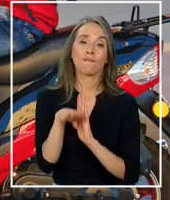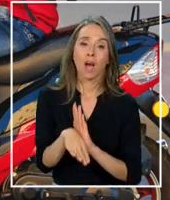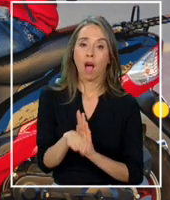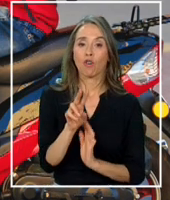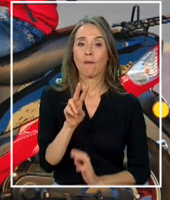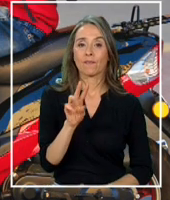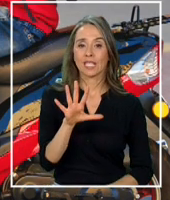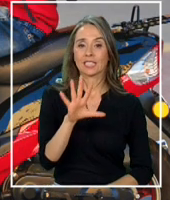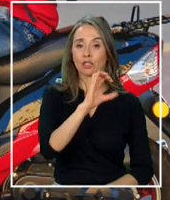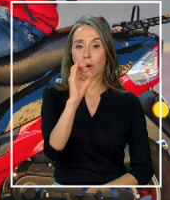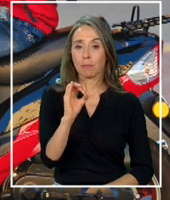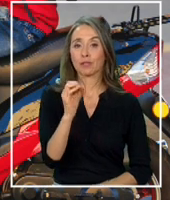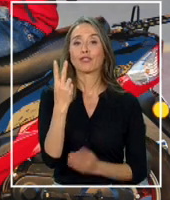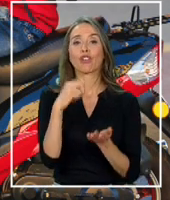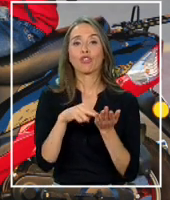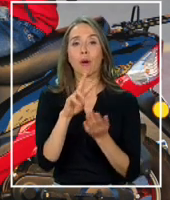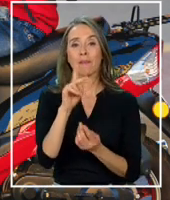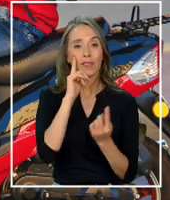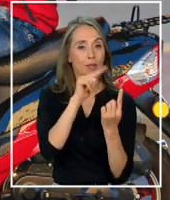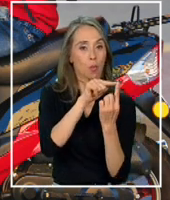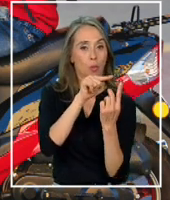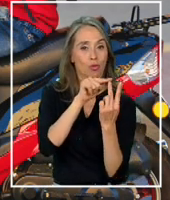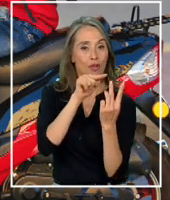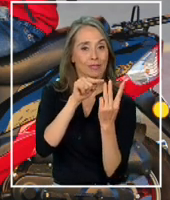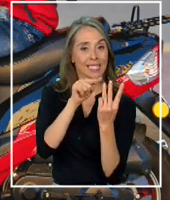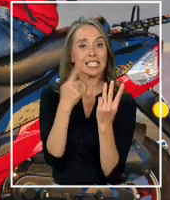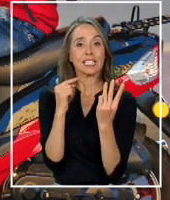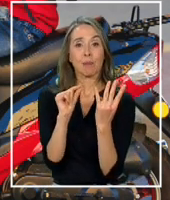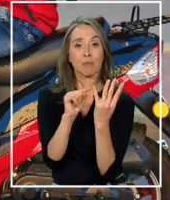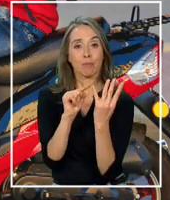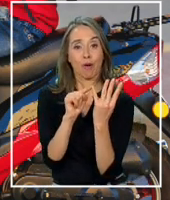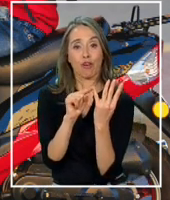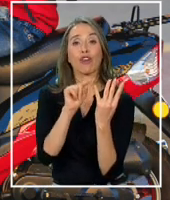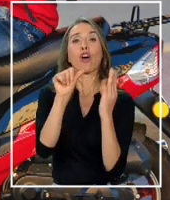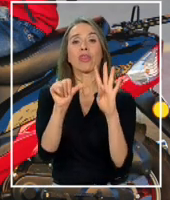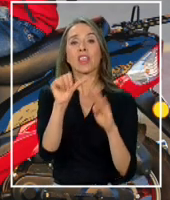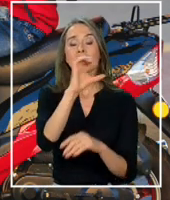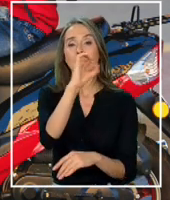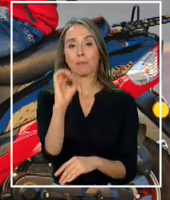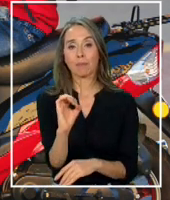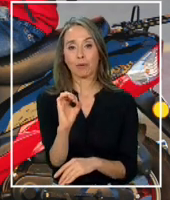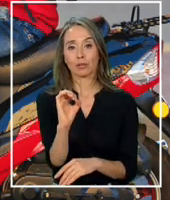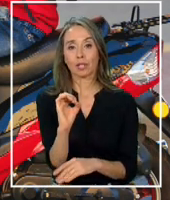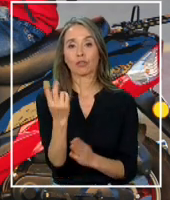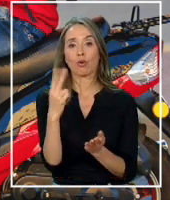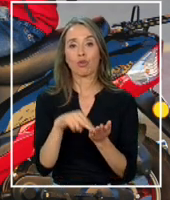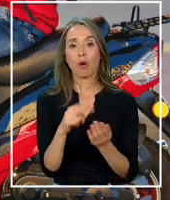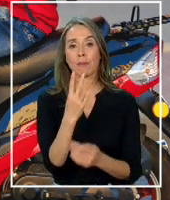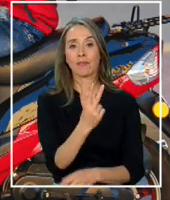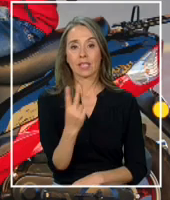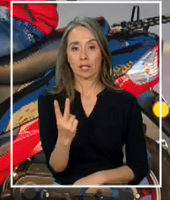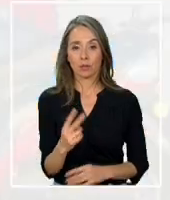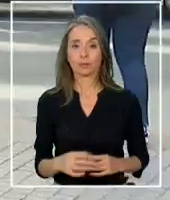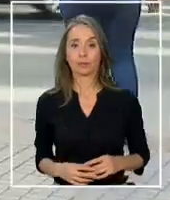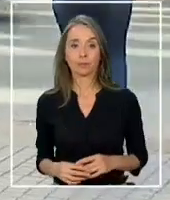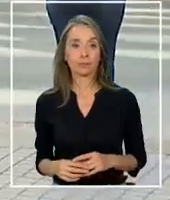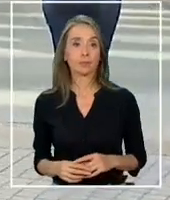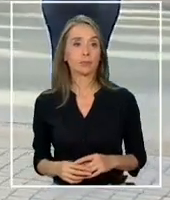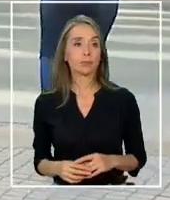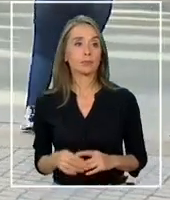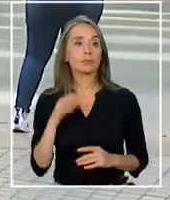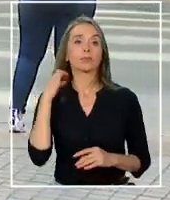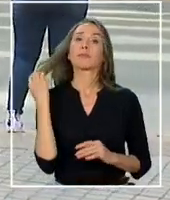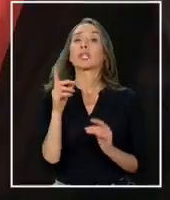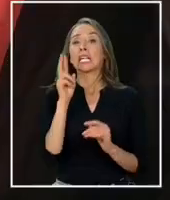a un 25% en 2021 y más recientemente a un 16% en 2022. El no estar